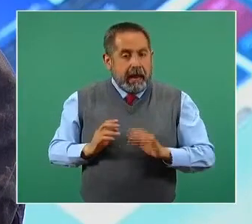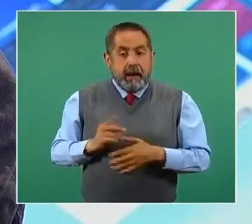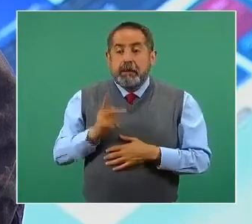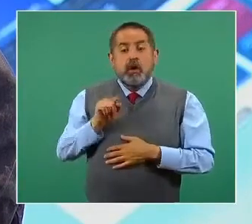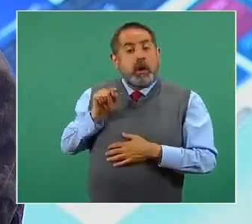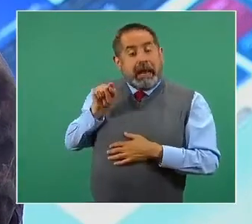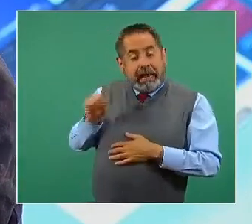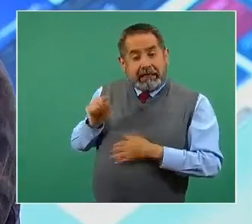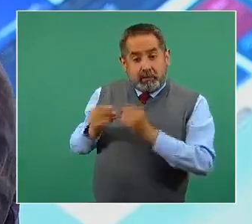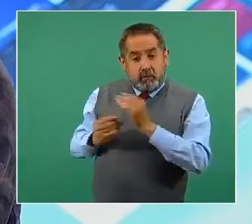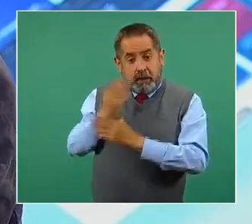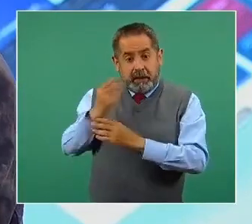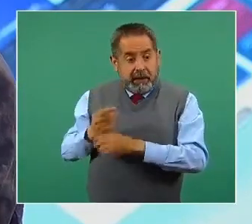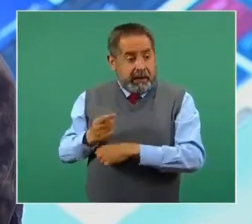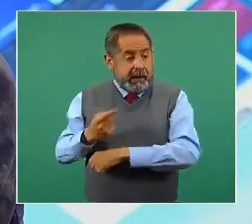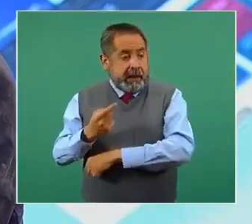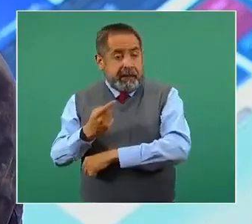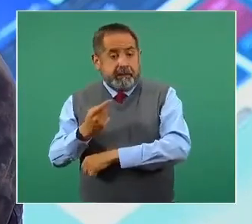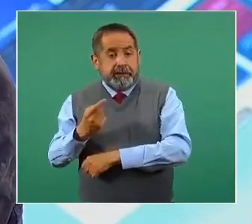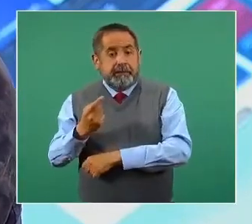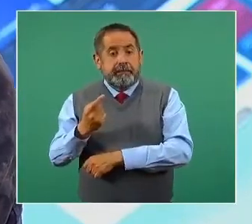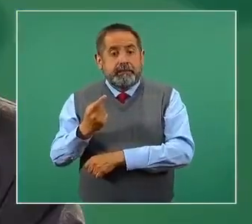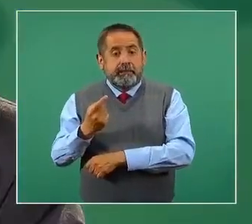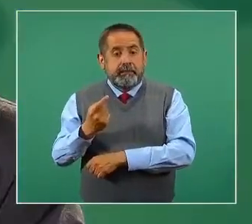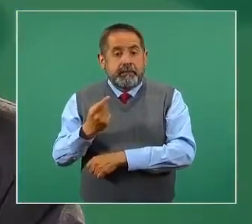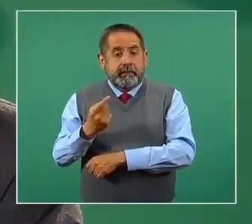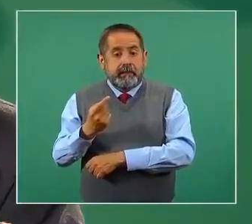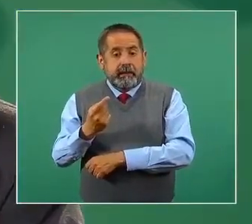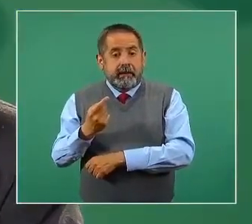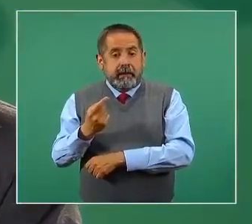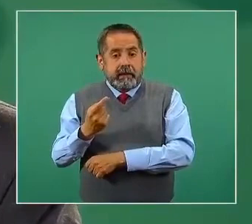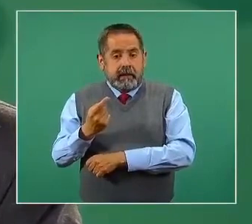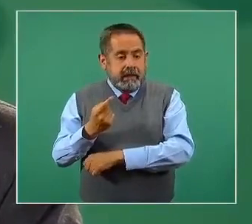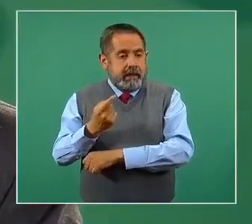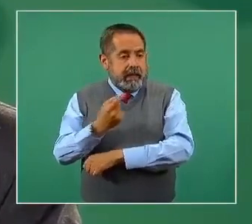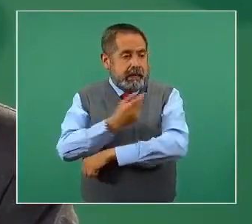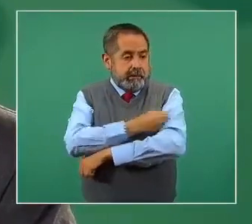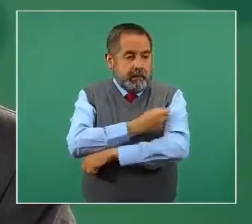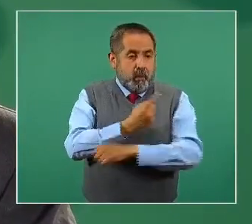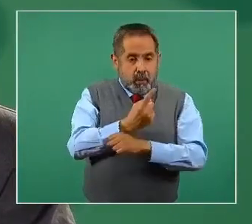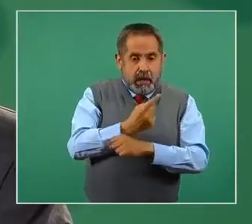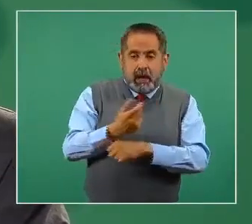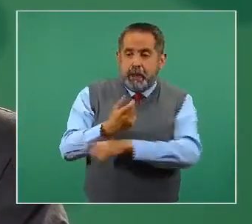dosis y la segunda dosis son químicamente diferentes.